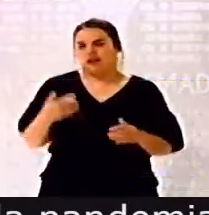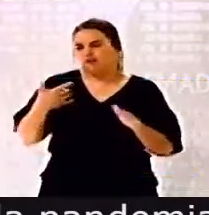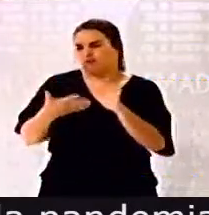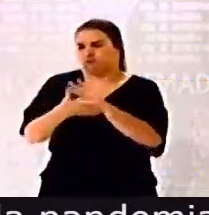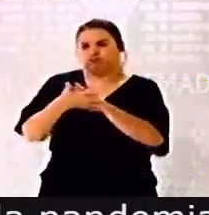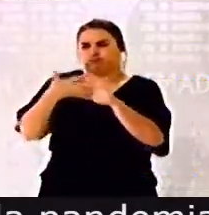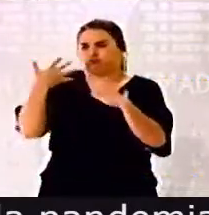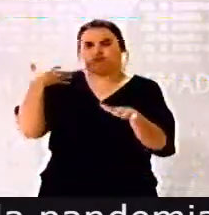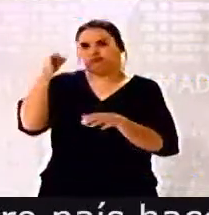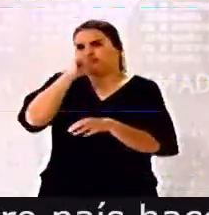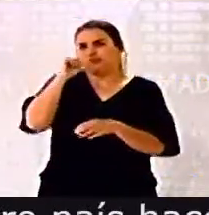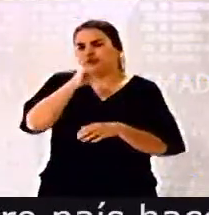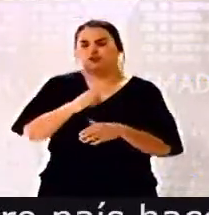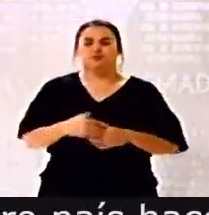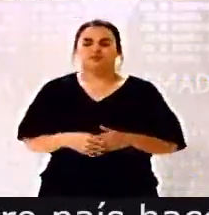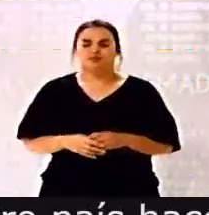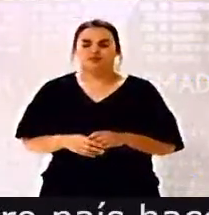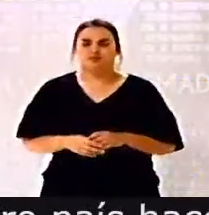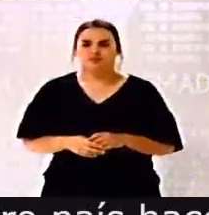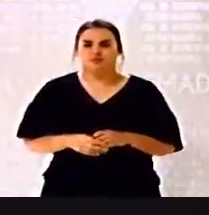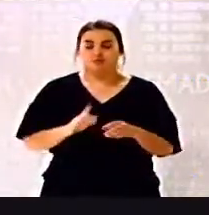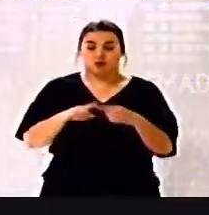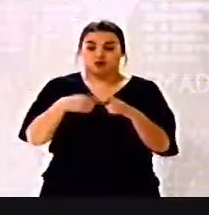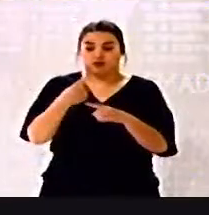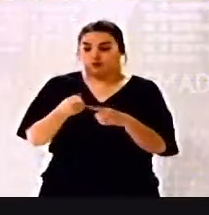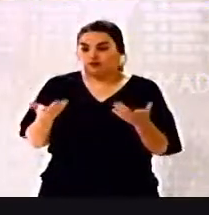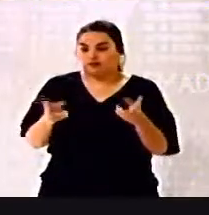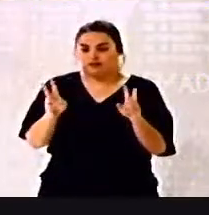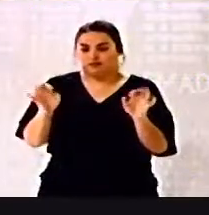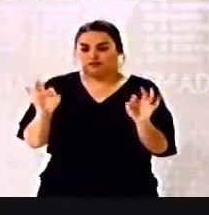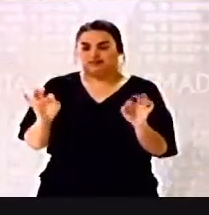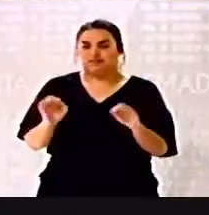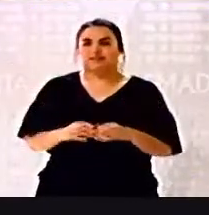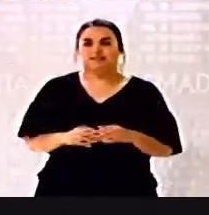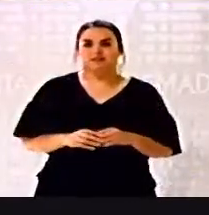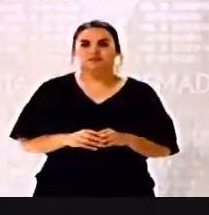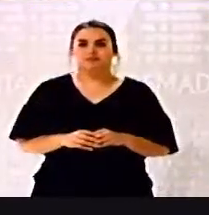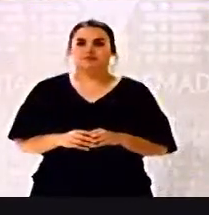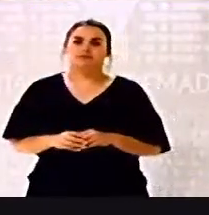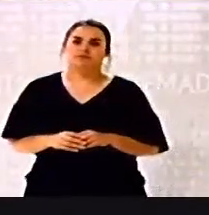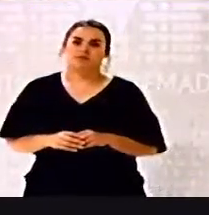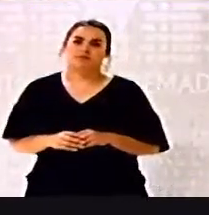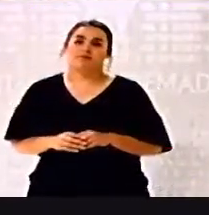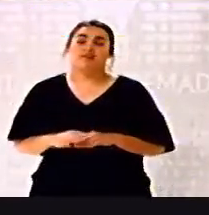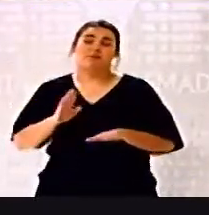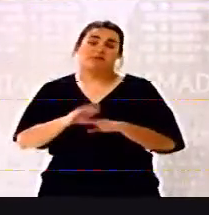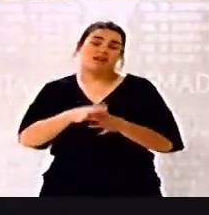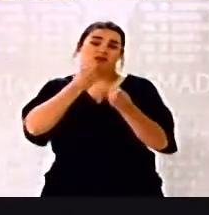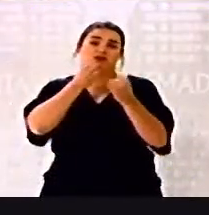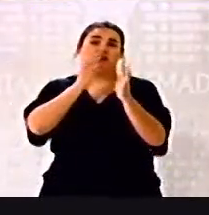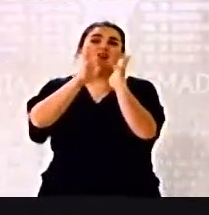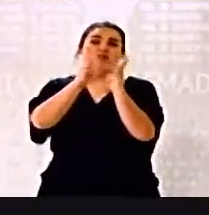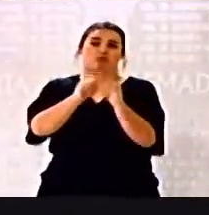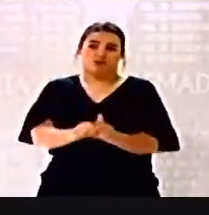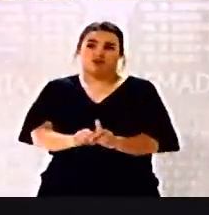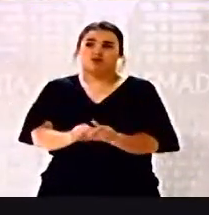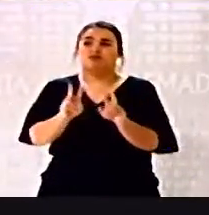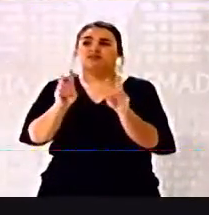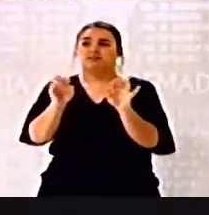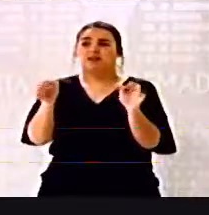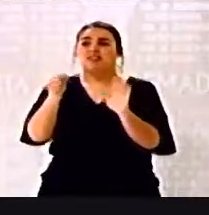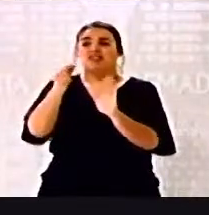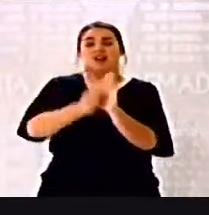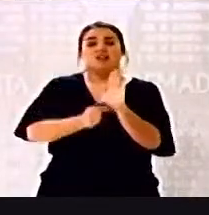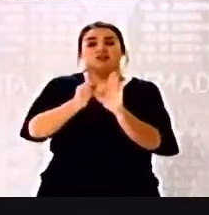hace muchísimos años, ¿no? Las consecuencias que hemos tenido. Por darles la cifra de los